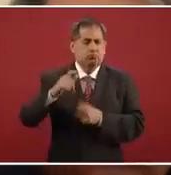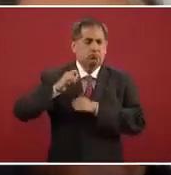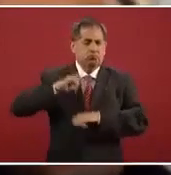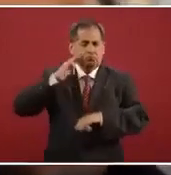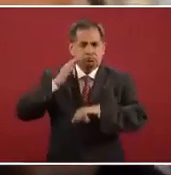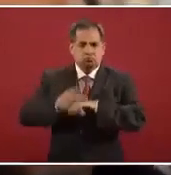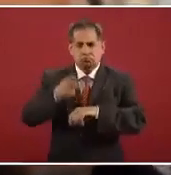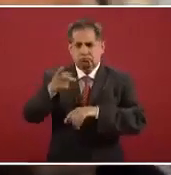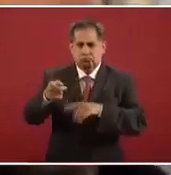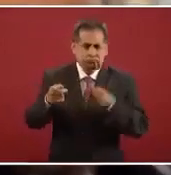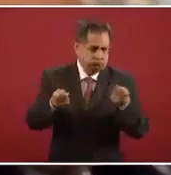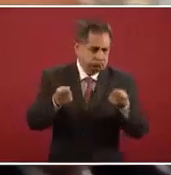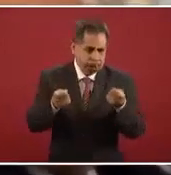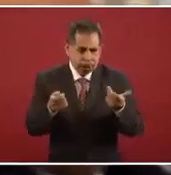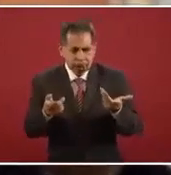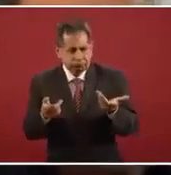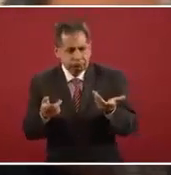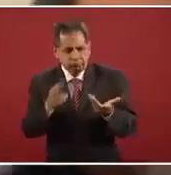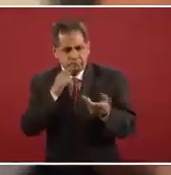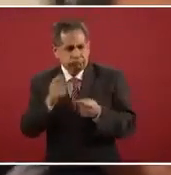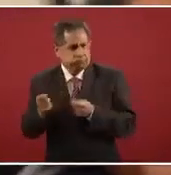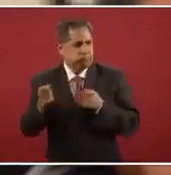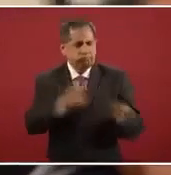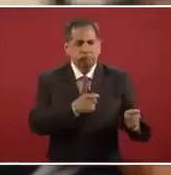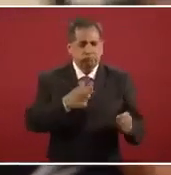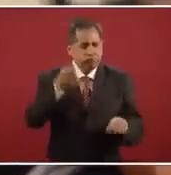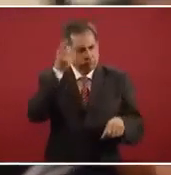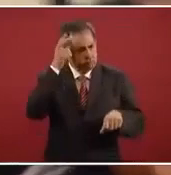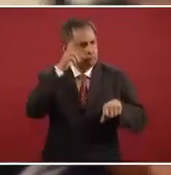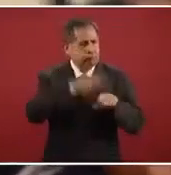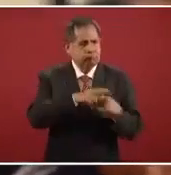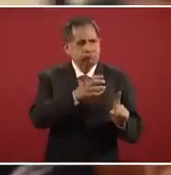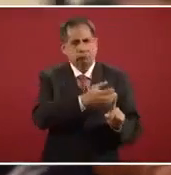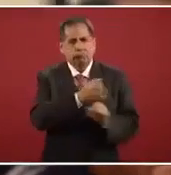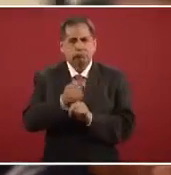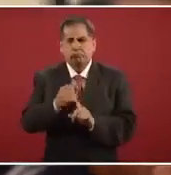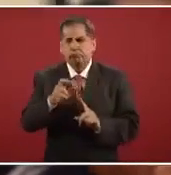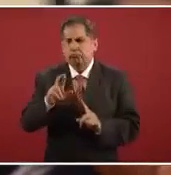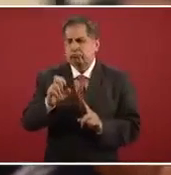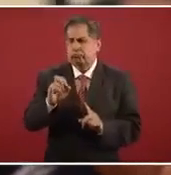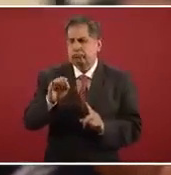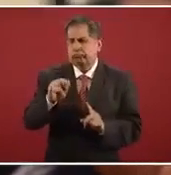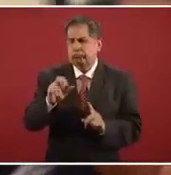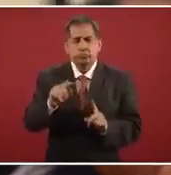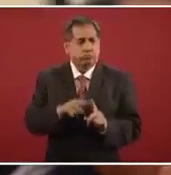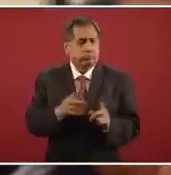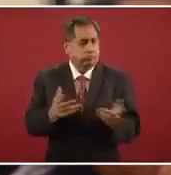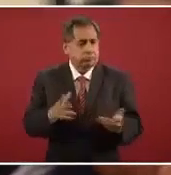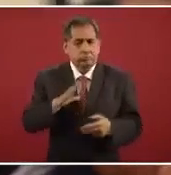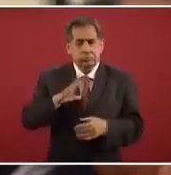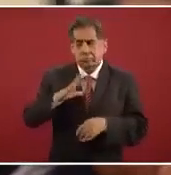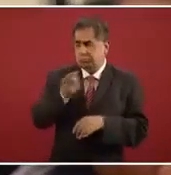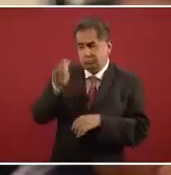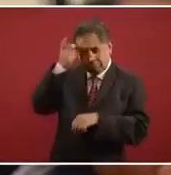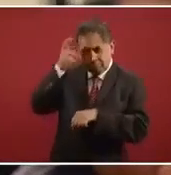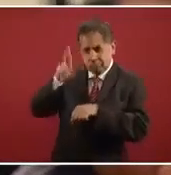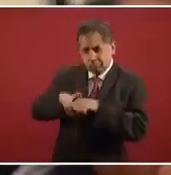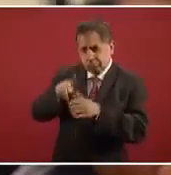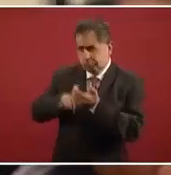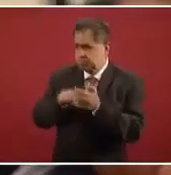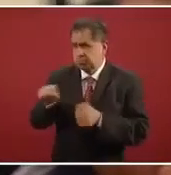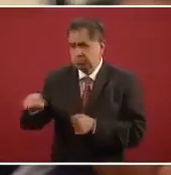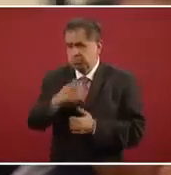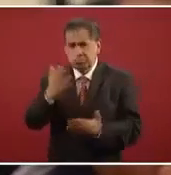de refinación, ¿por qué no designó al director de refinación? Hay directores que no tienen la